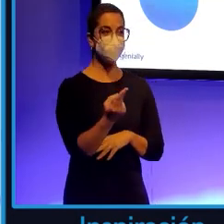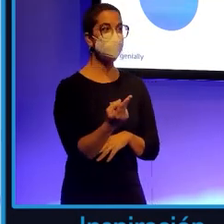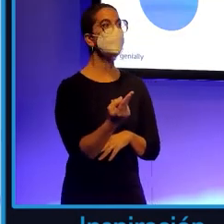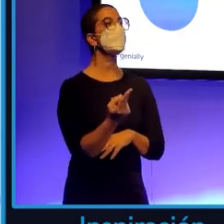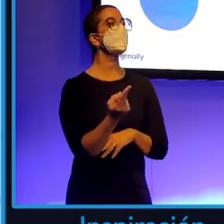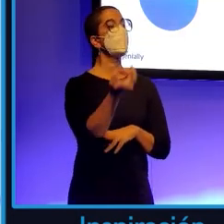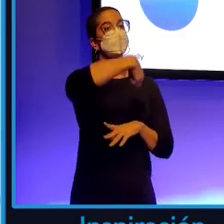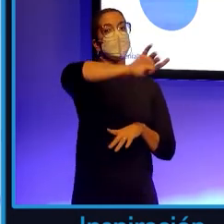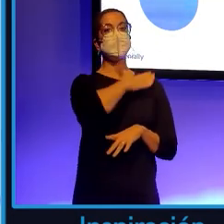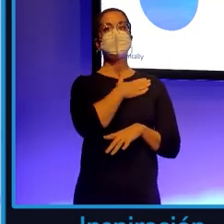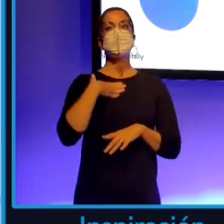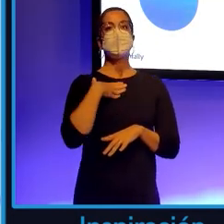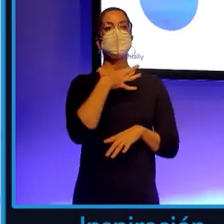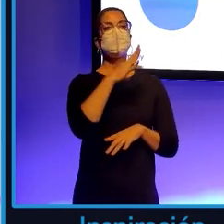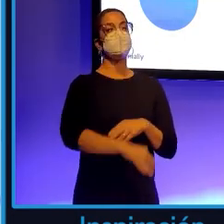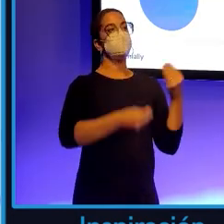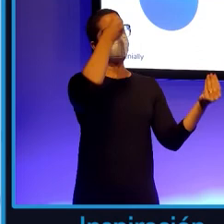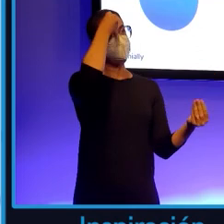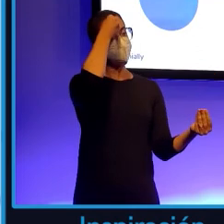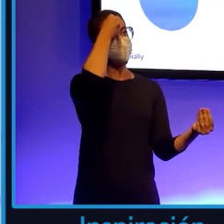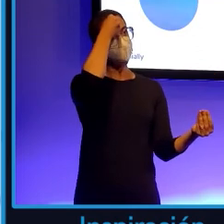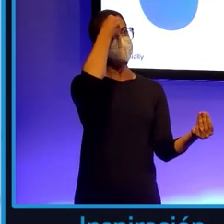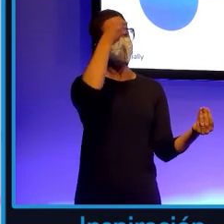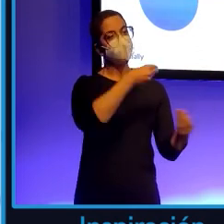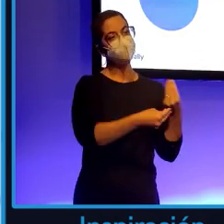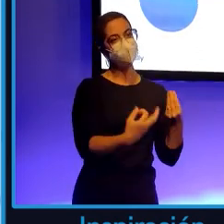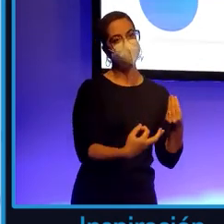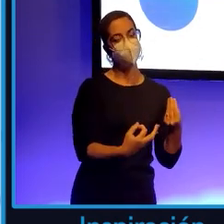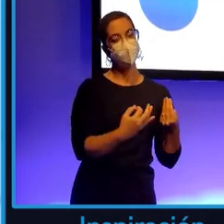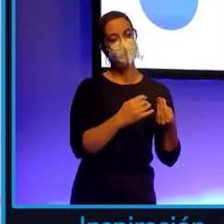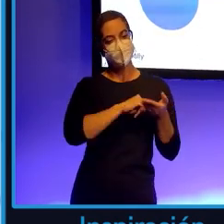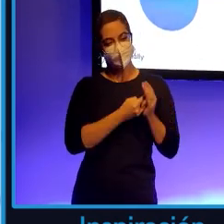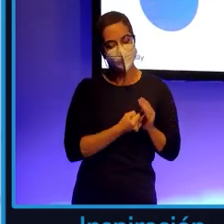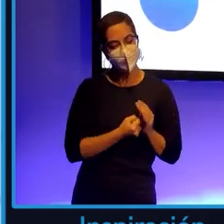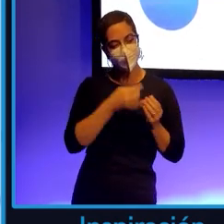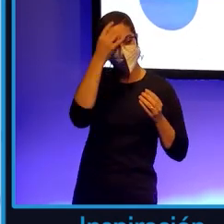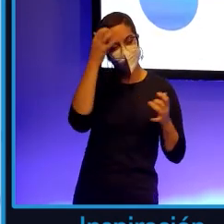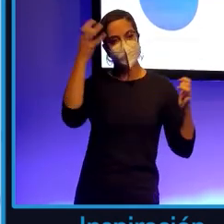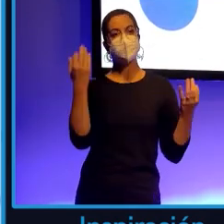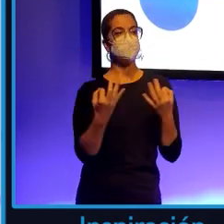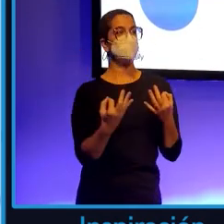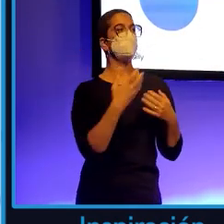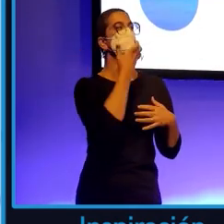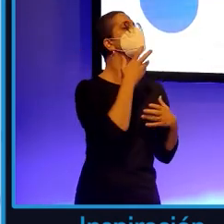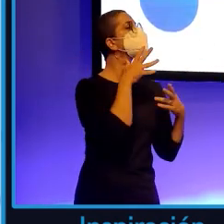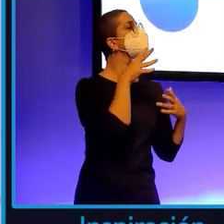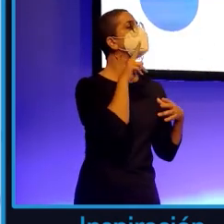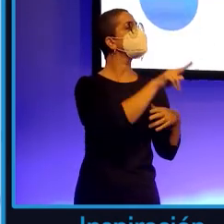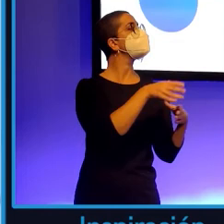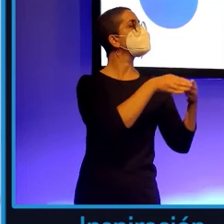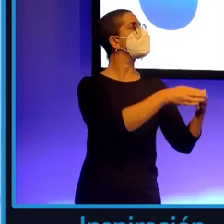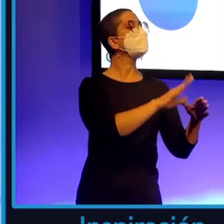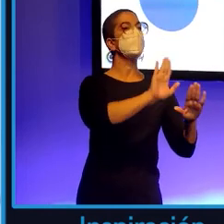incluso reflexiones que han estado haciendo que han estado desarrollando y que han estado proyectando en esa figura por aquí de un barco que era más bien una manivela